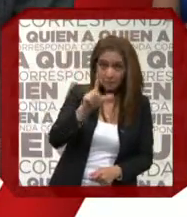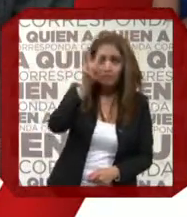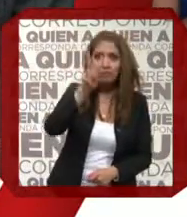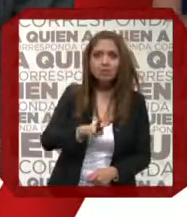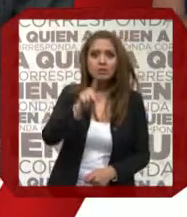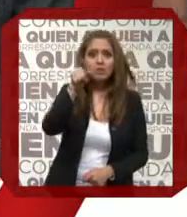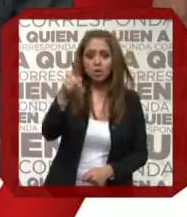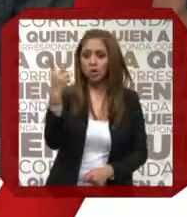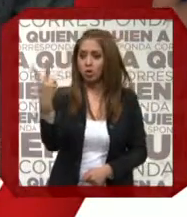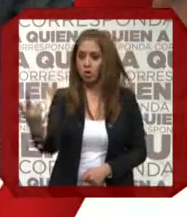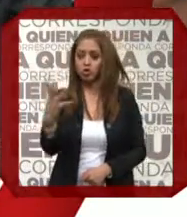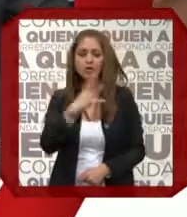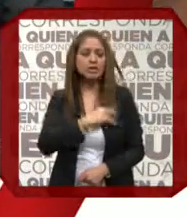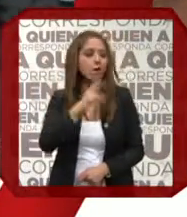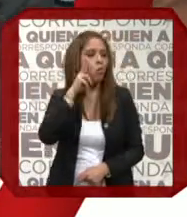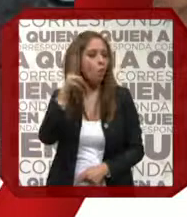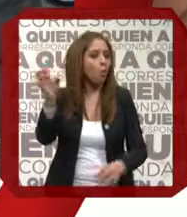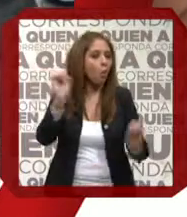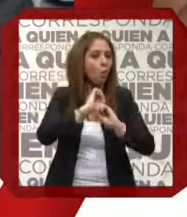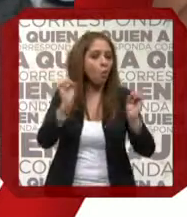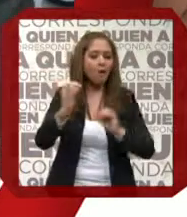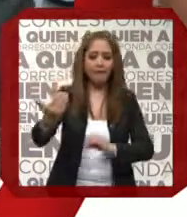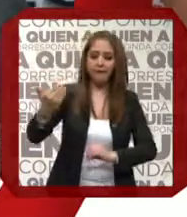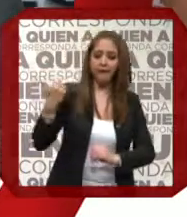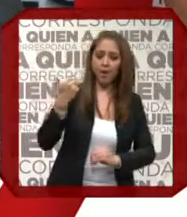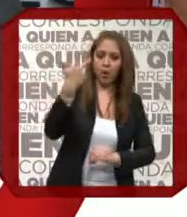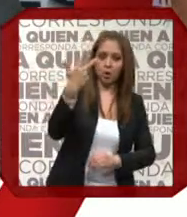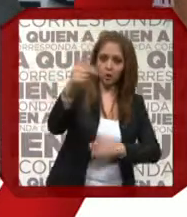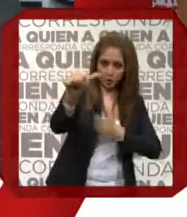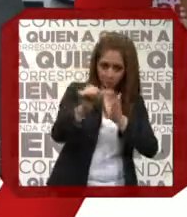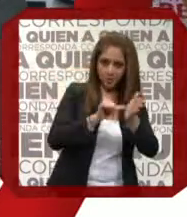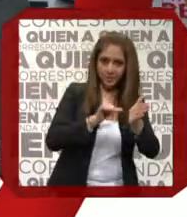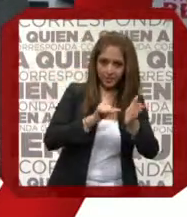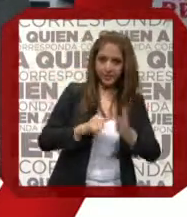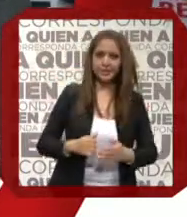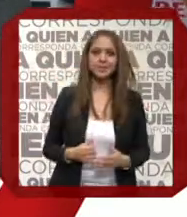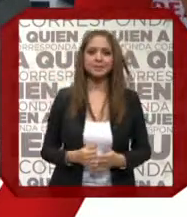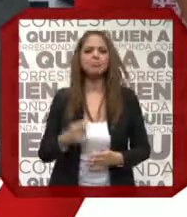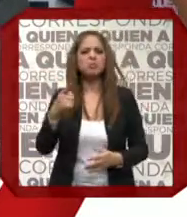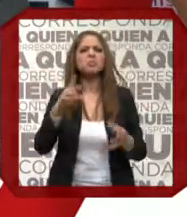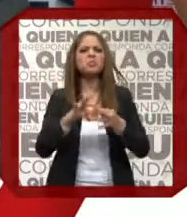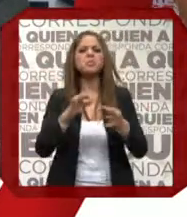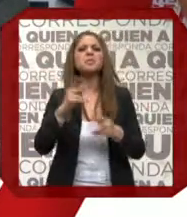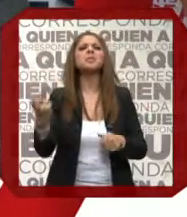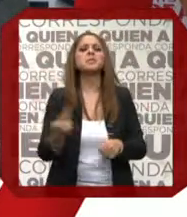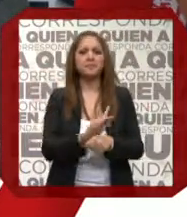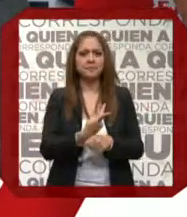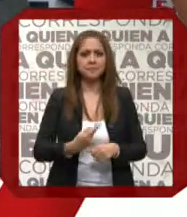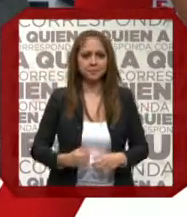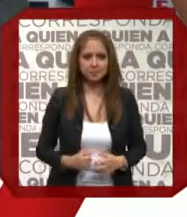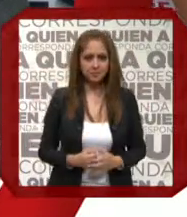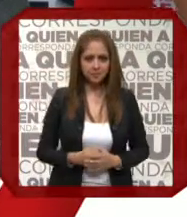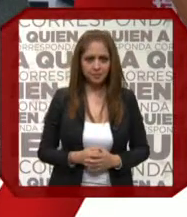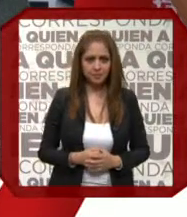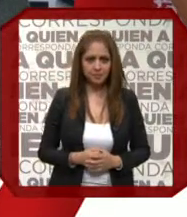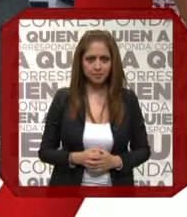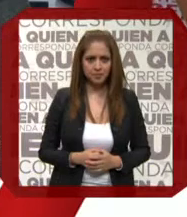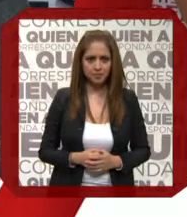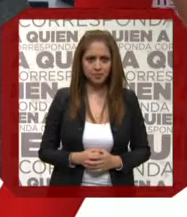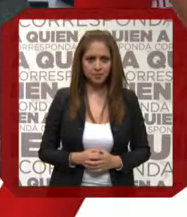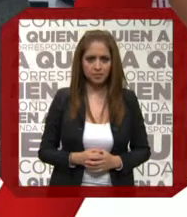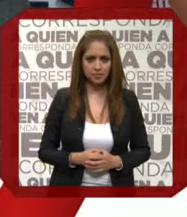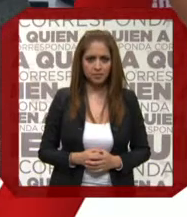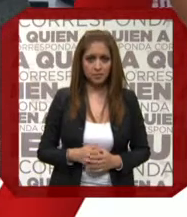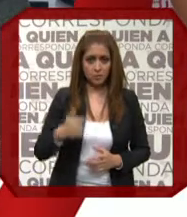desde a sus dos hijas desde hace ocho meses señores ocho meses aproximadamente Pues es que metimos violencia